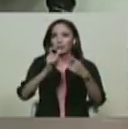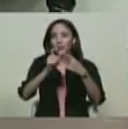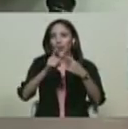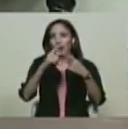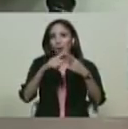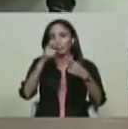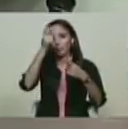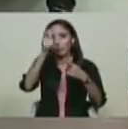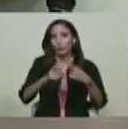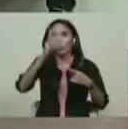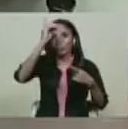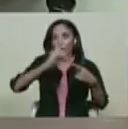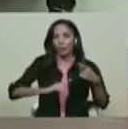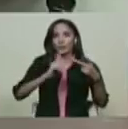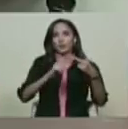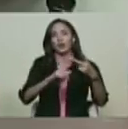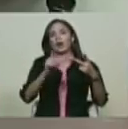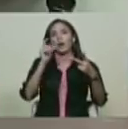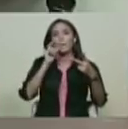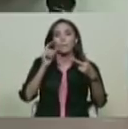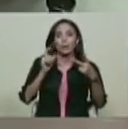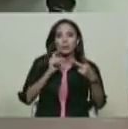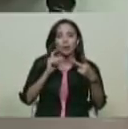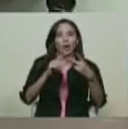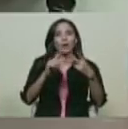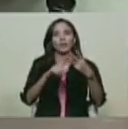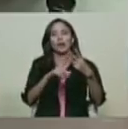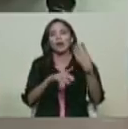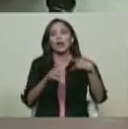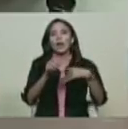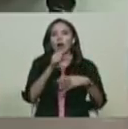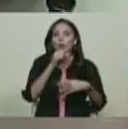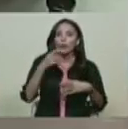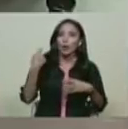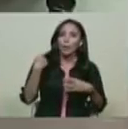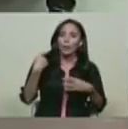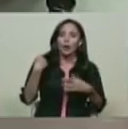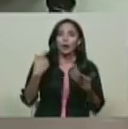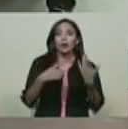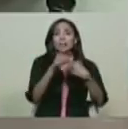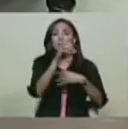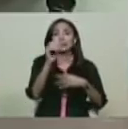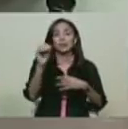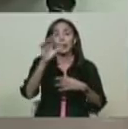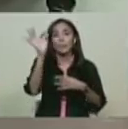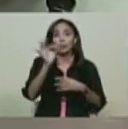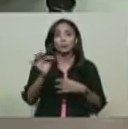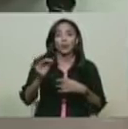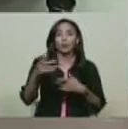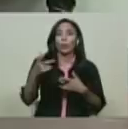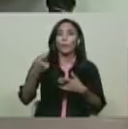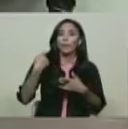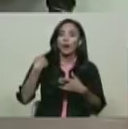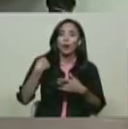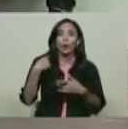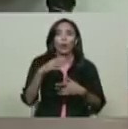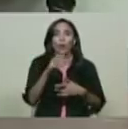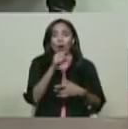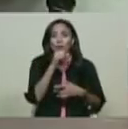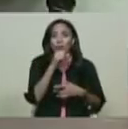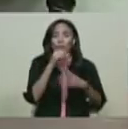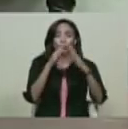que he propuesto, 100% pensionados en el primer cuatrimestre. Debemos llegar al 100% de los pensionados, Aristóbulo,